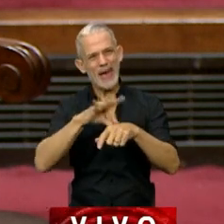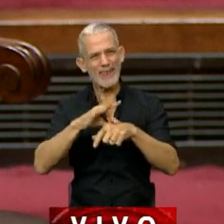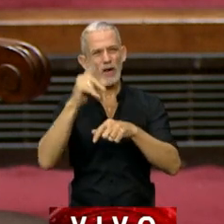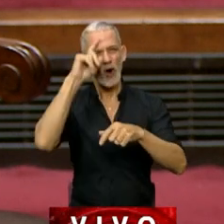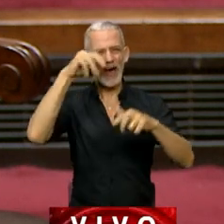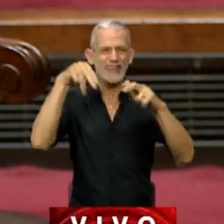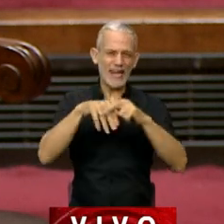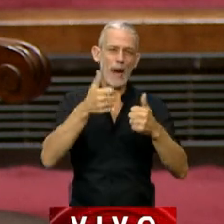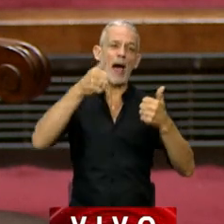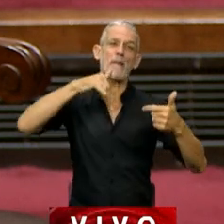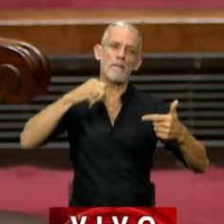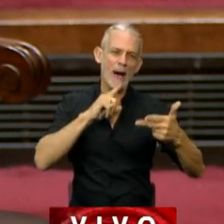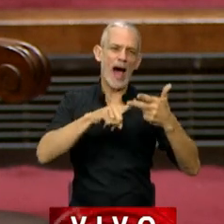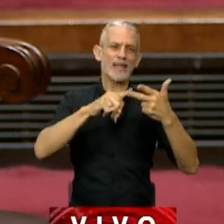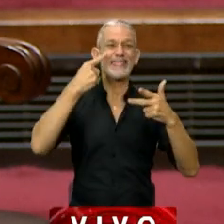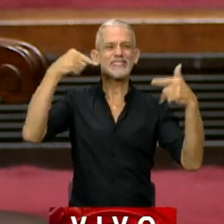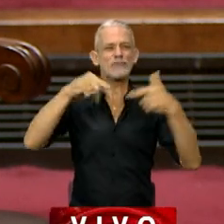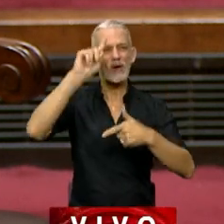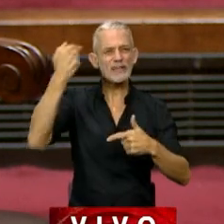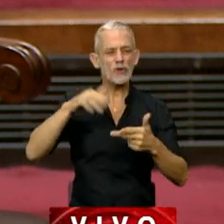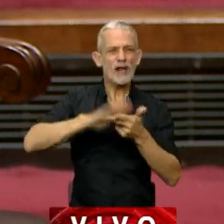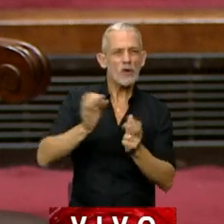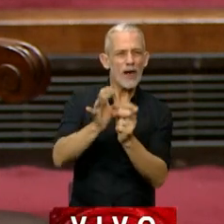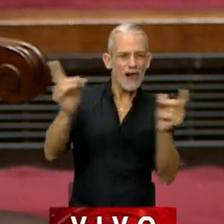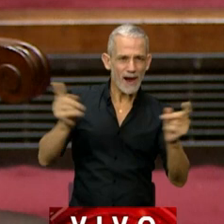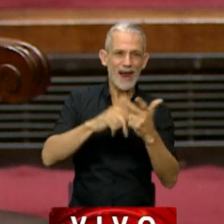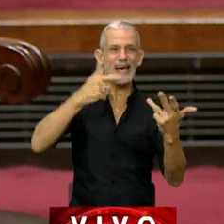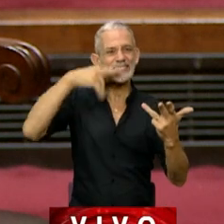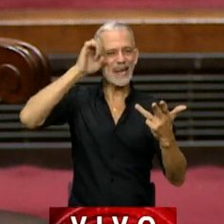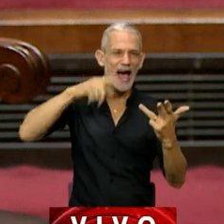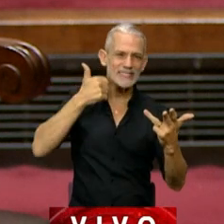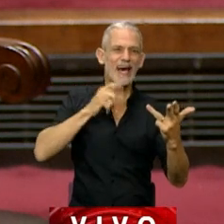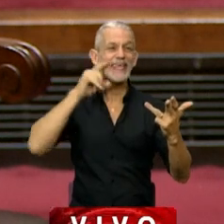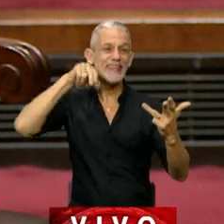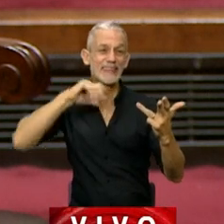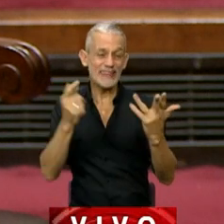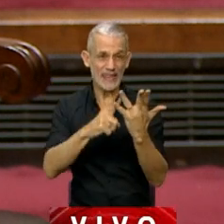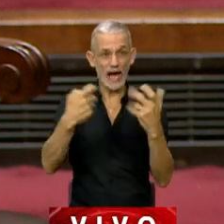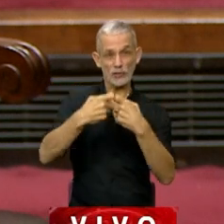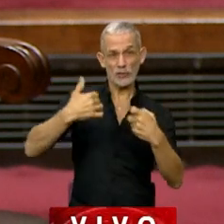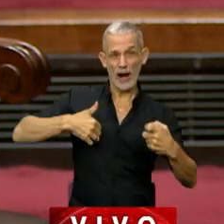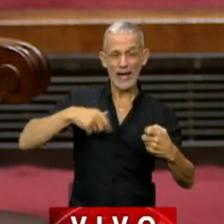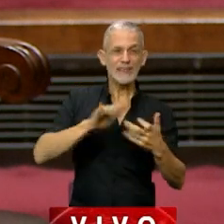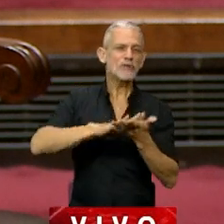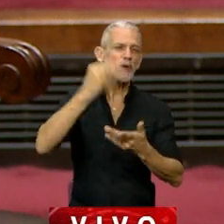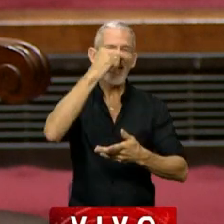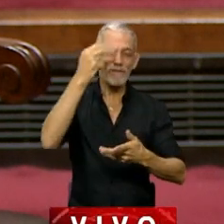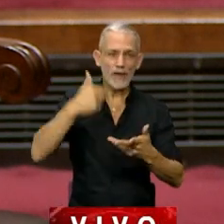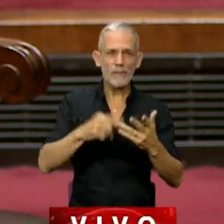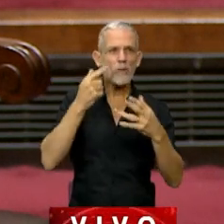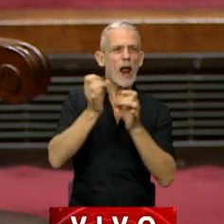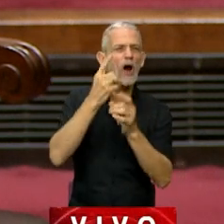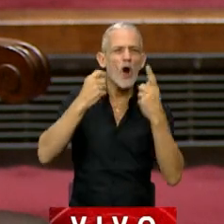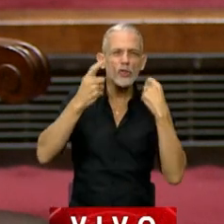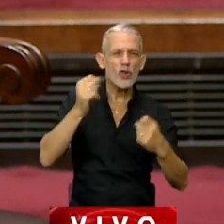el ANLIS, la ADMAT, el Instituto Nacional de Epidemiología, el SENASA, el INTA, la Asociación Argentina de Enfermeros para el Control de